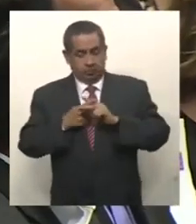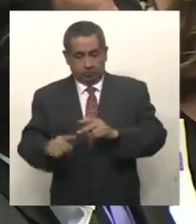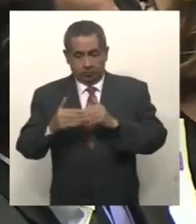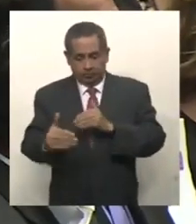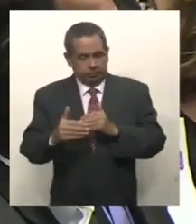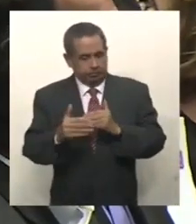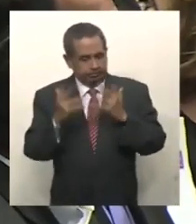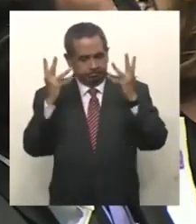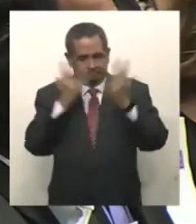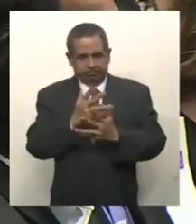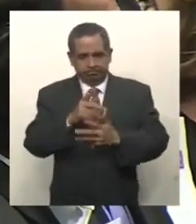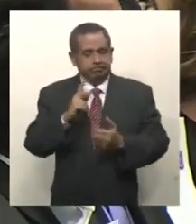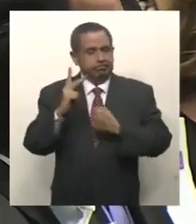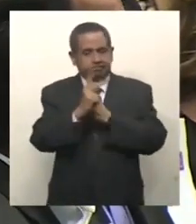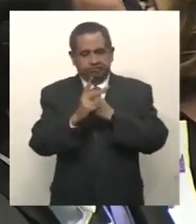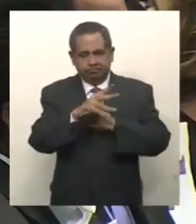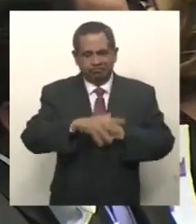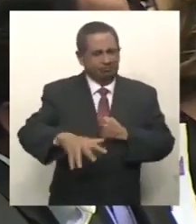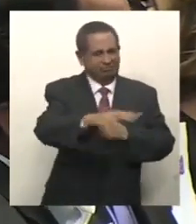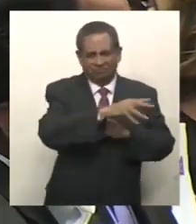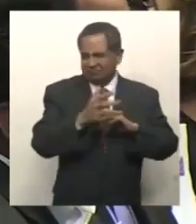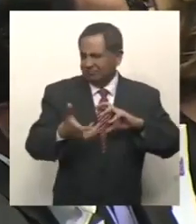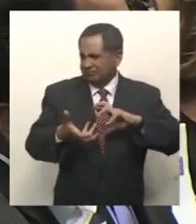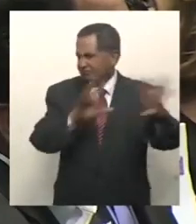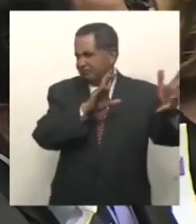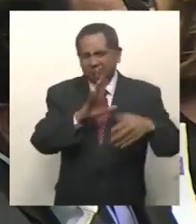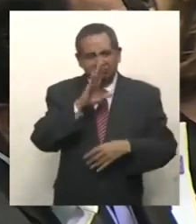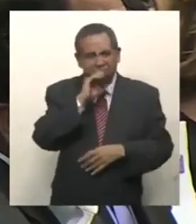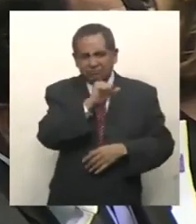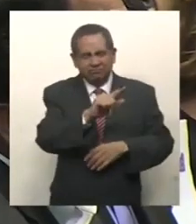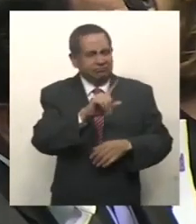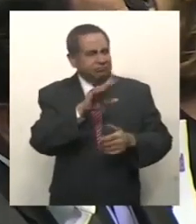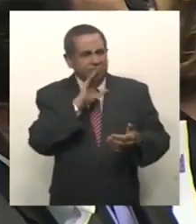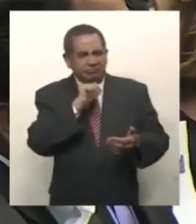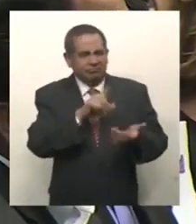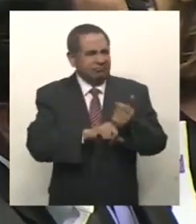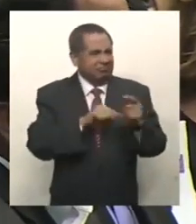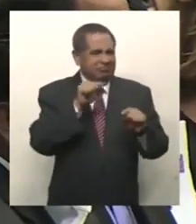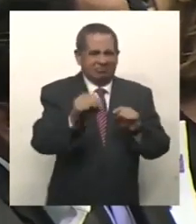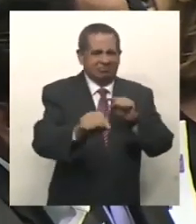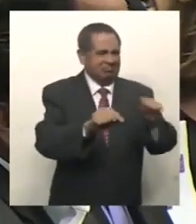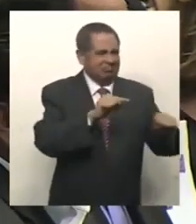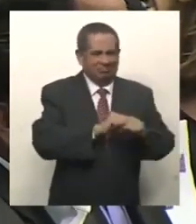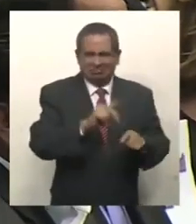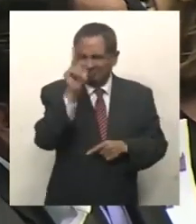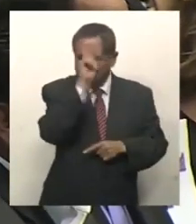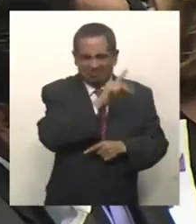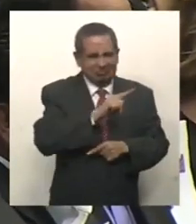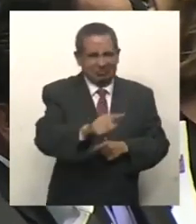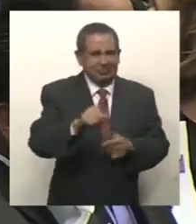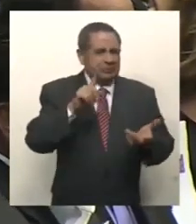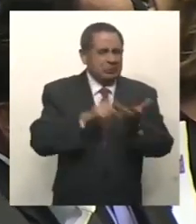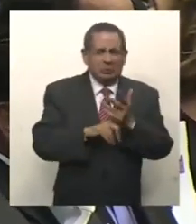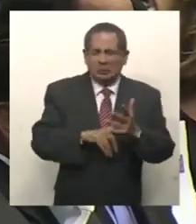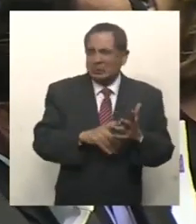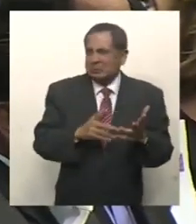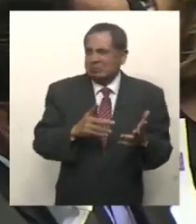el país lo recibe hecho pedazos, con una descomposición